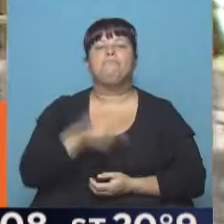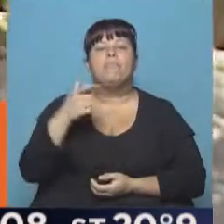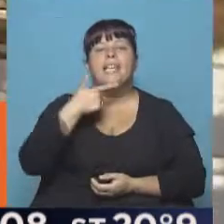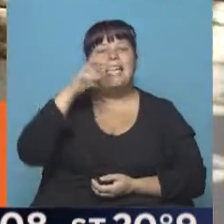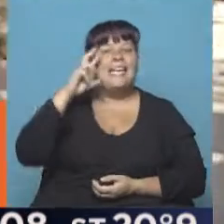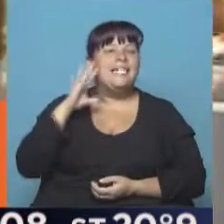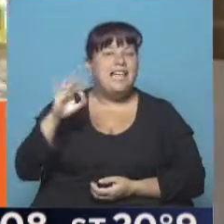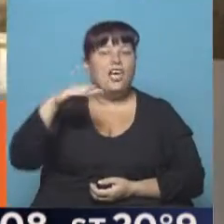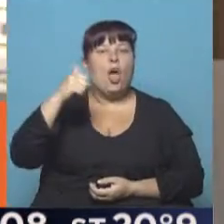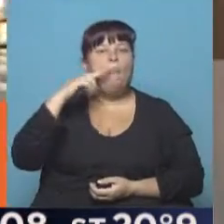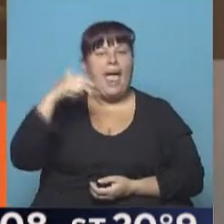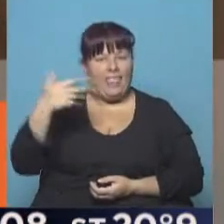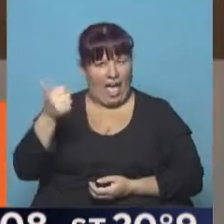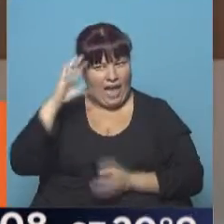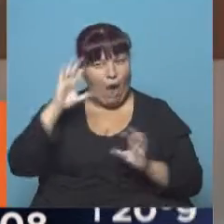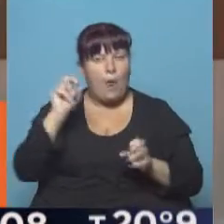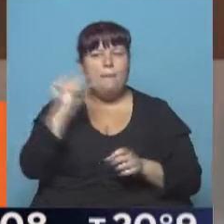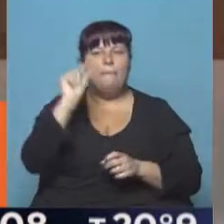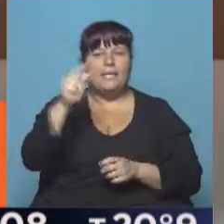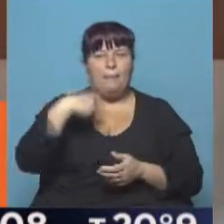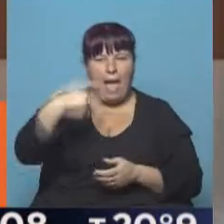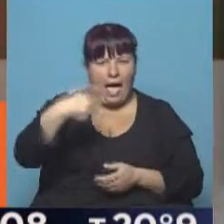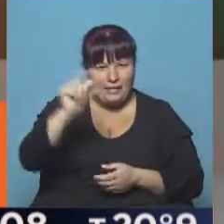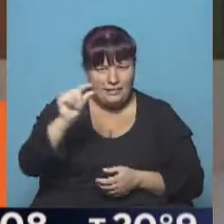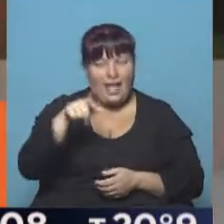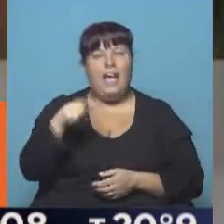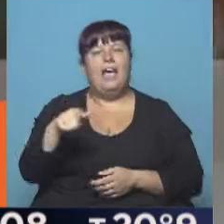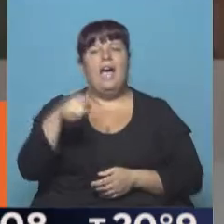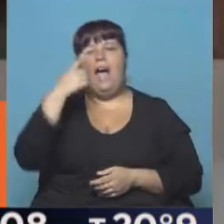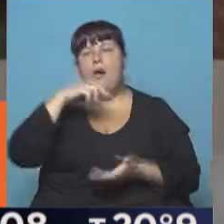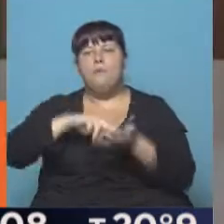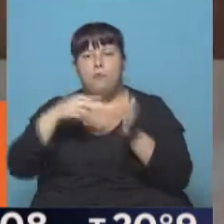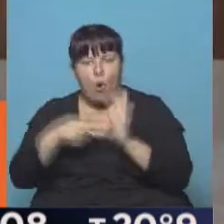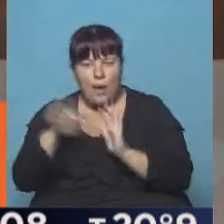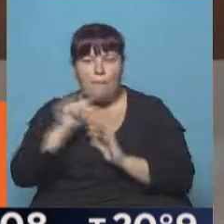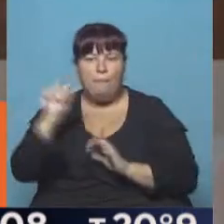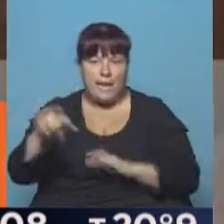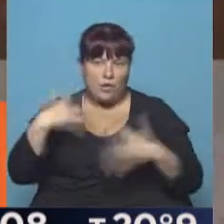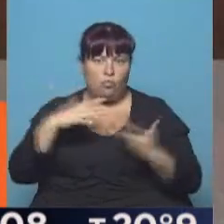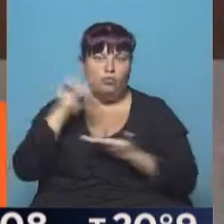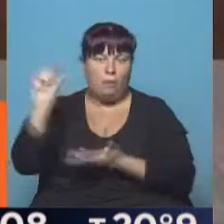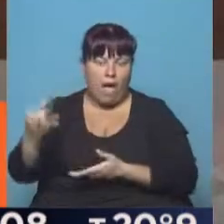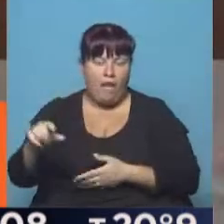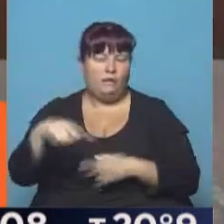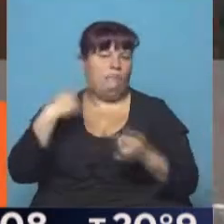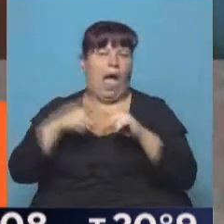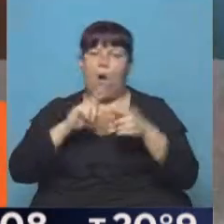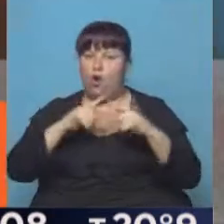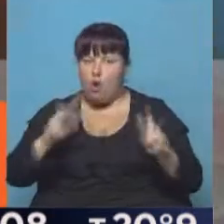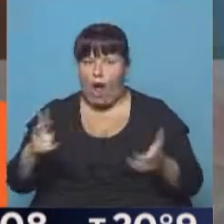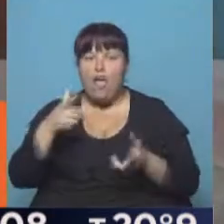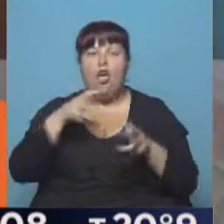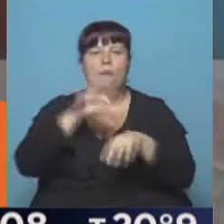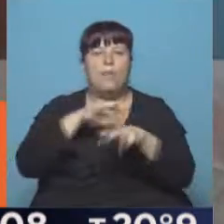sergio maidana recordemos el prestamista al financista precisamente que había tenido problemas un préstamo importante y un desacuerdo con el